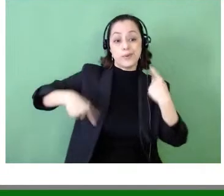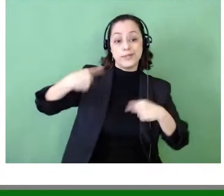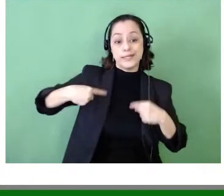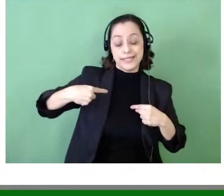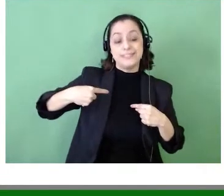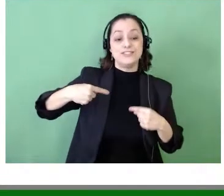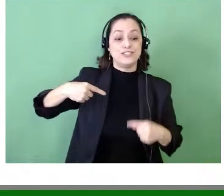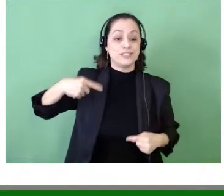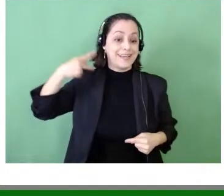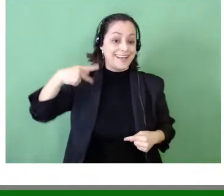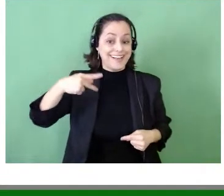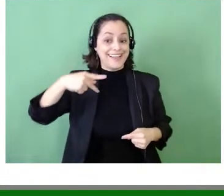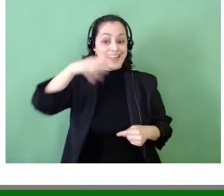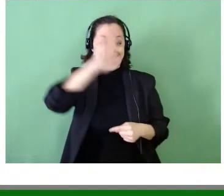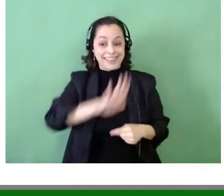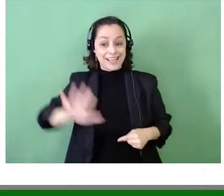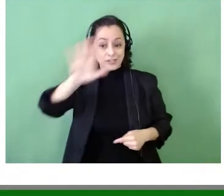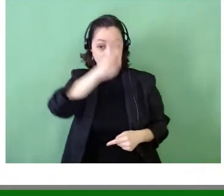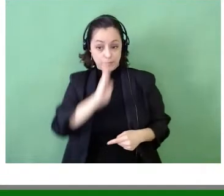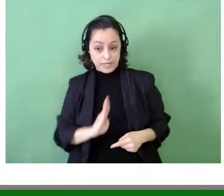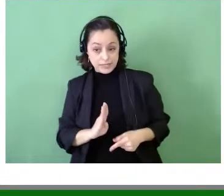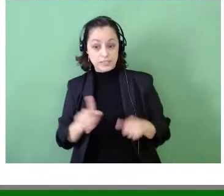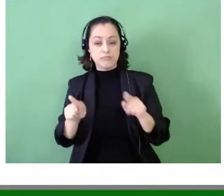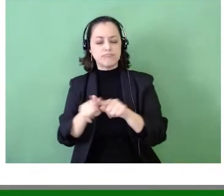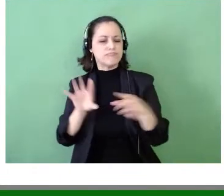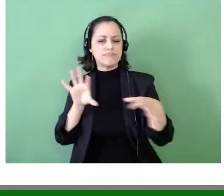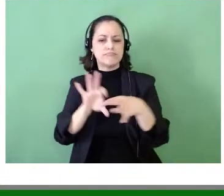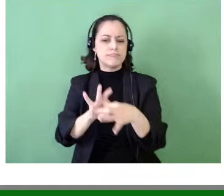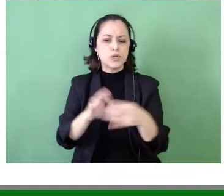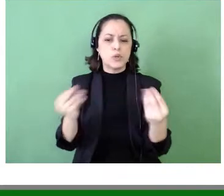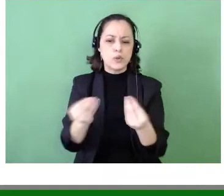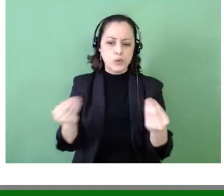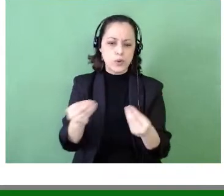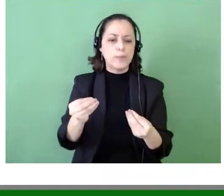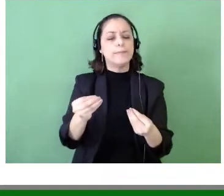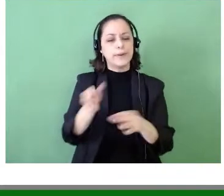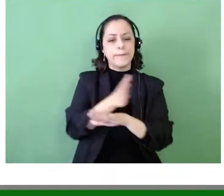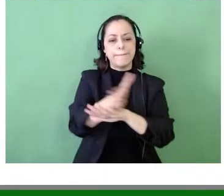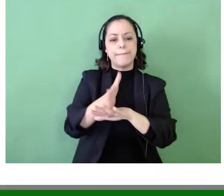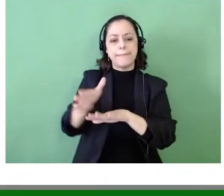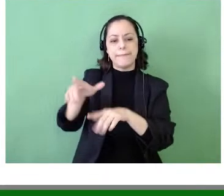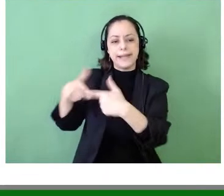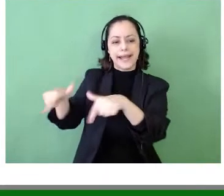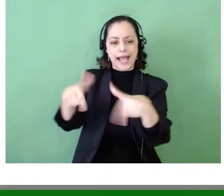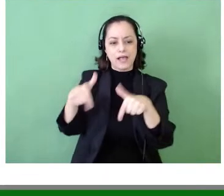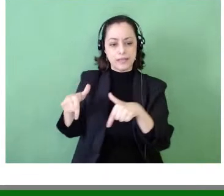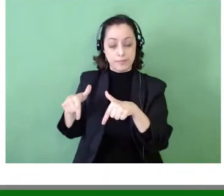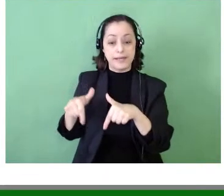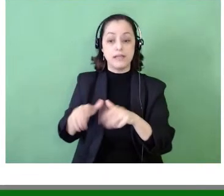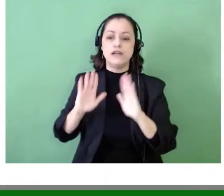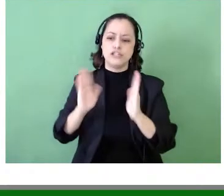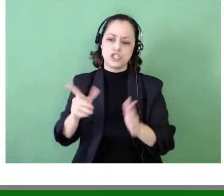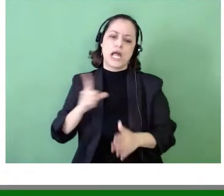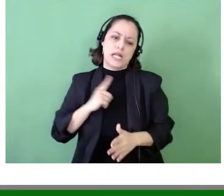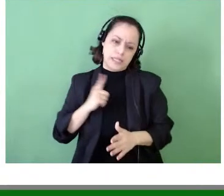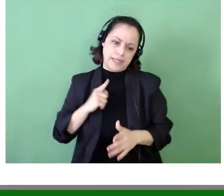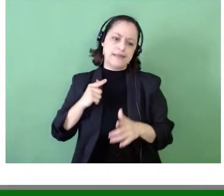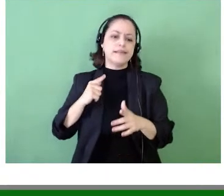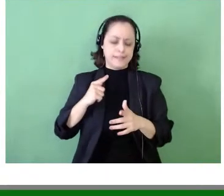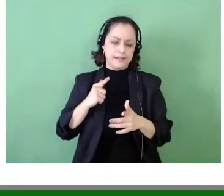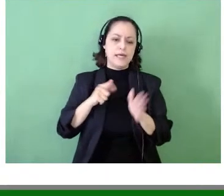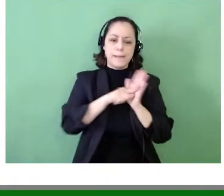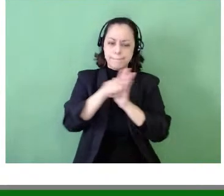mercado laboral, que también fue algo inédito, sí, porque ya hay trabajos que hacen análisis de las políticas acerca de